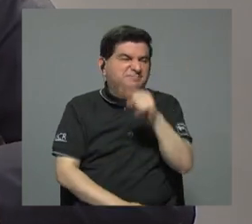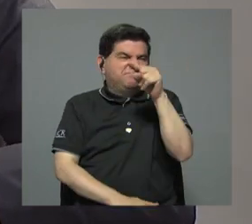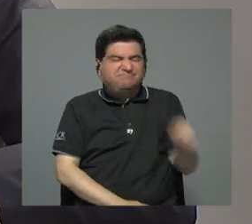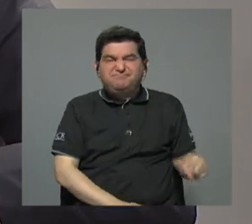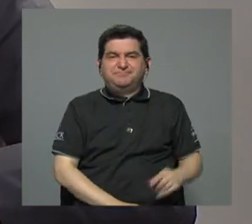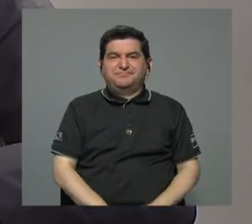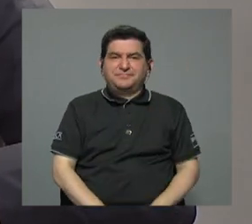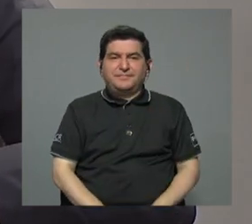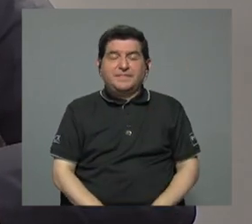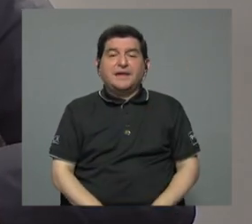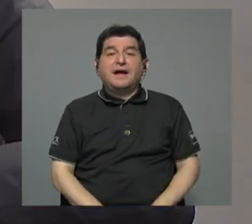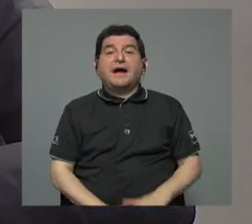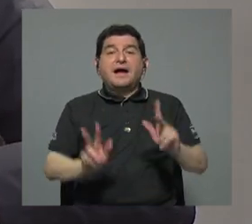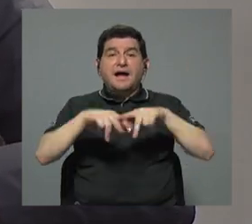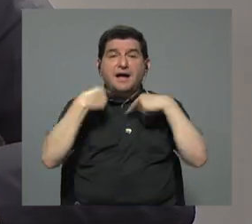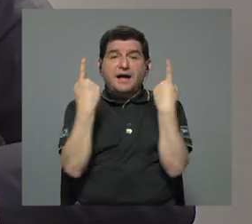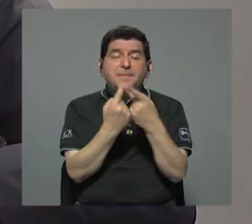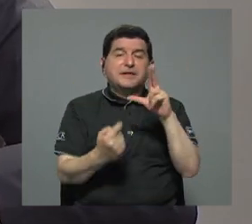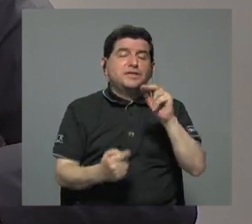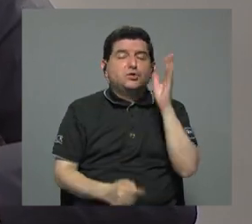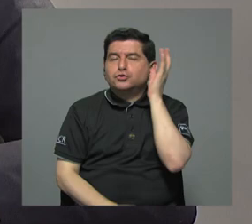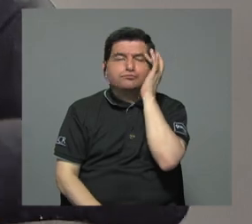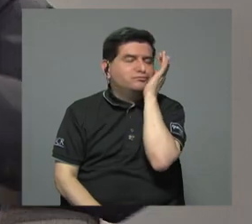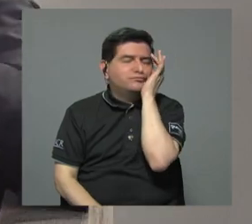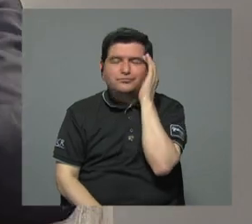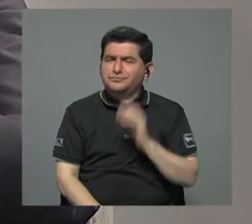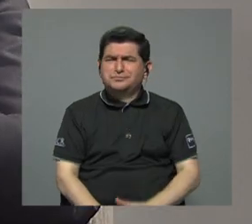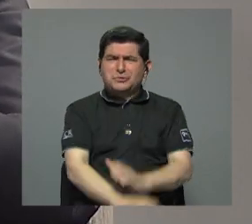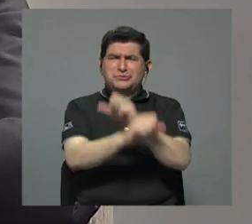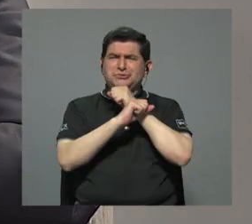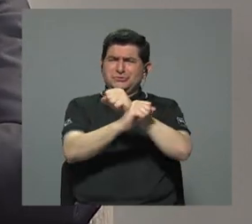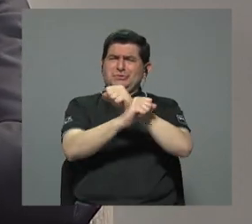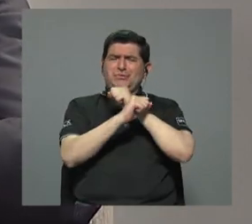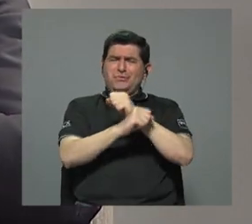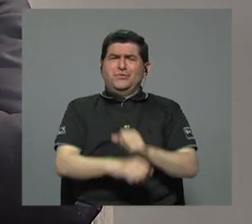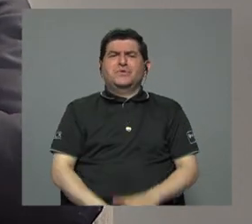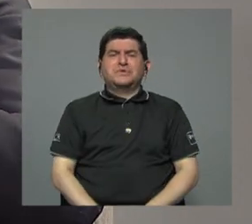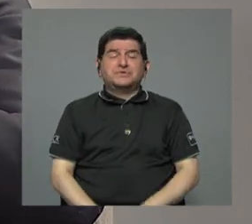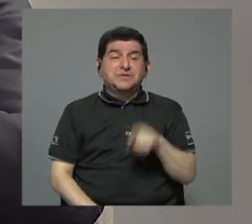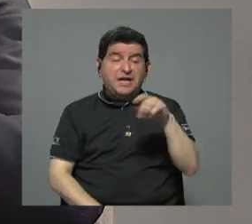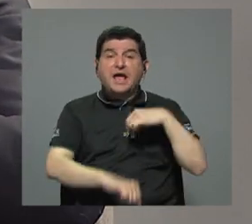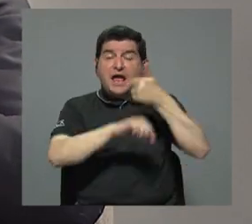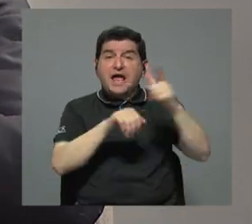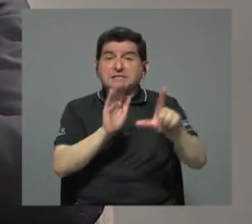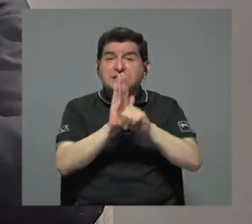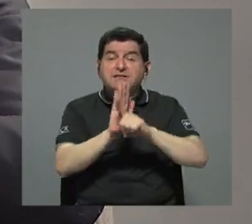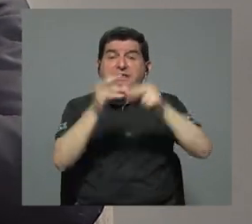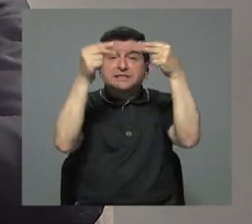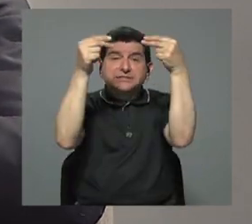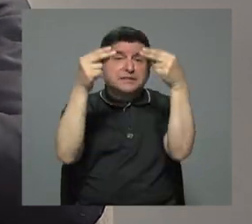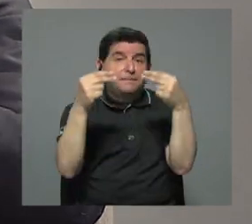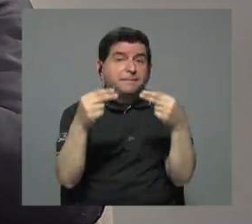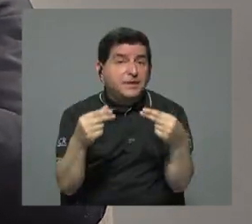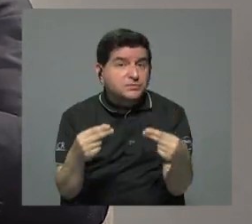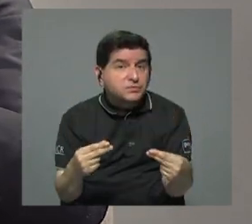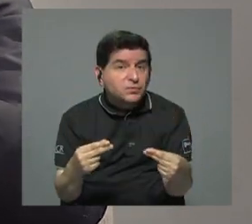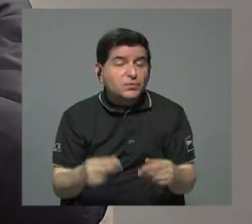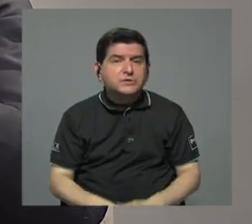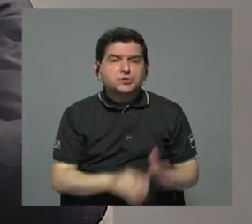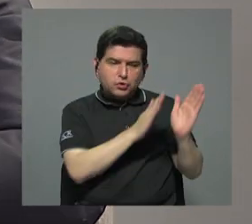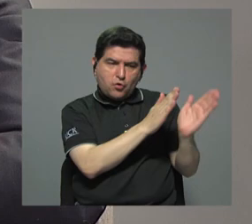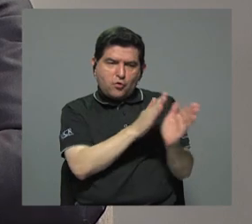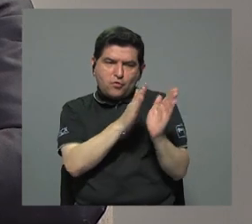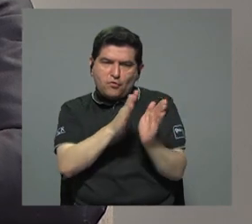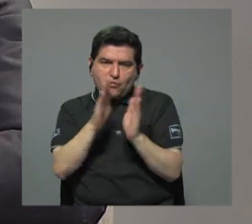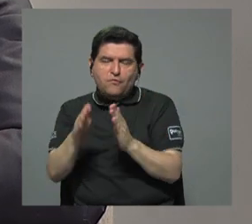pasa porque los partidos no se han preocupado por asegurar eso que además está dispuesto por ley que es el presupuesto para la formación